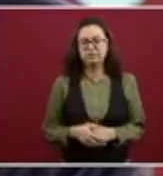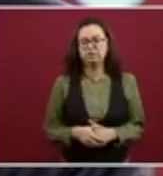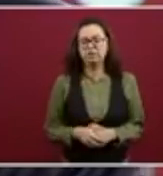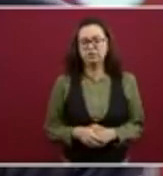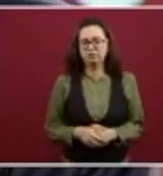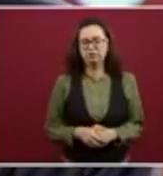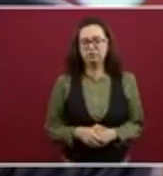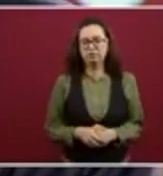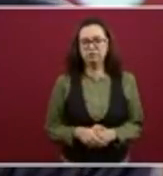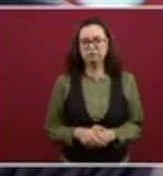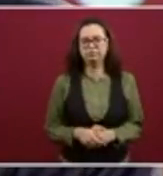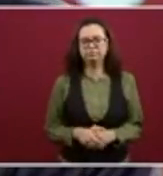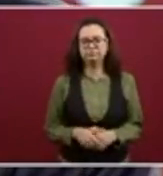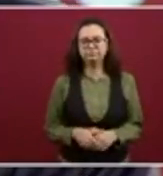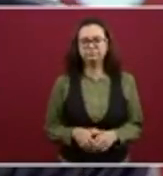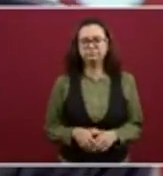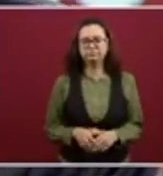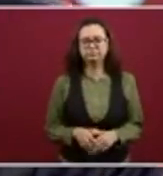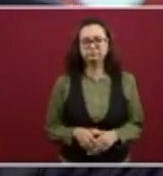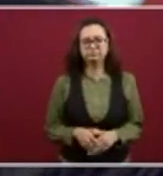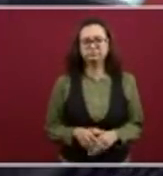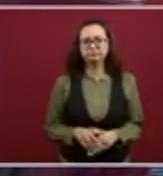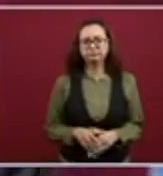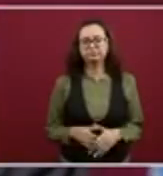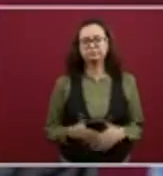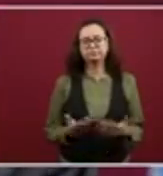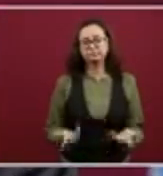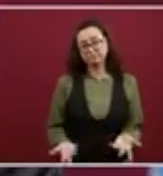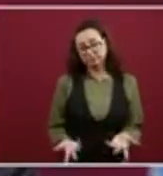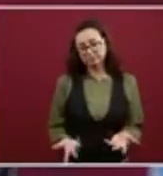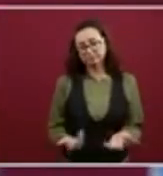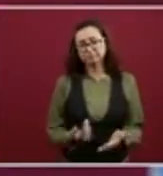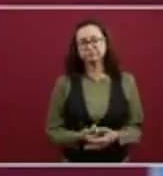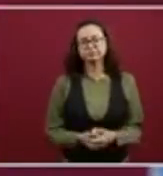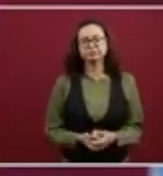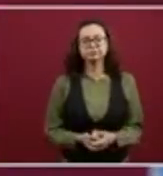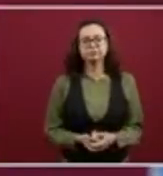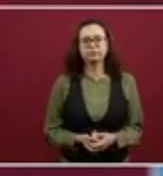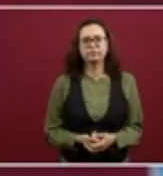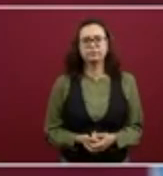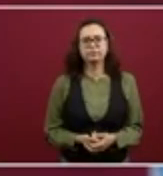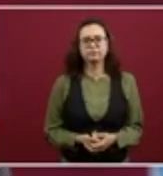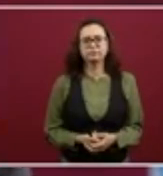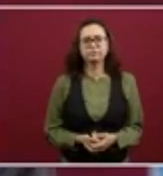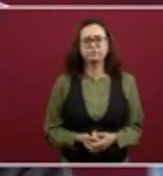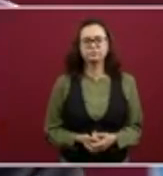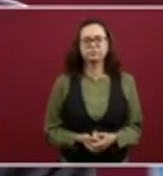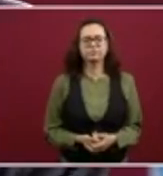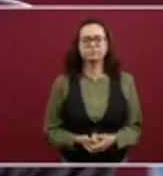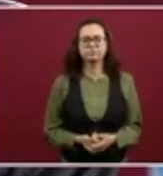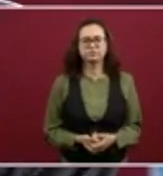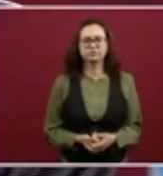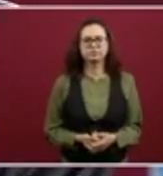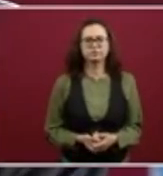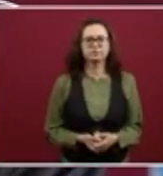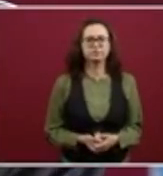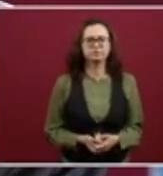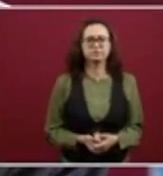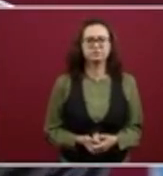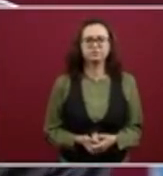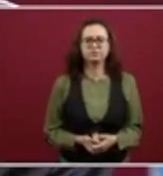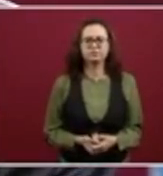Y de esta forma, no solo definir